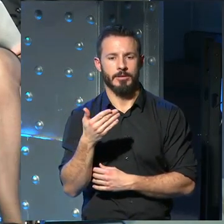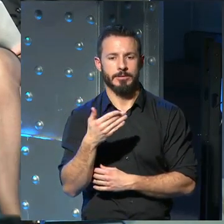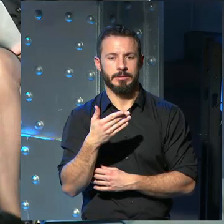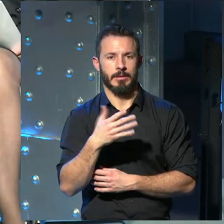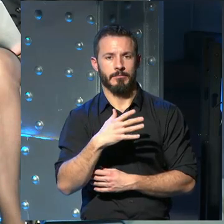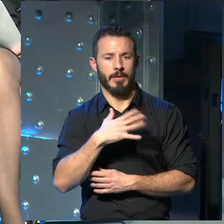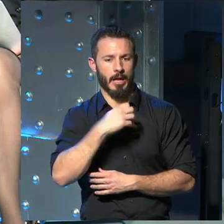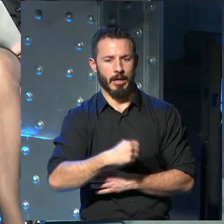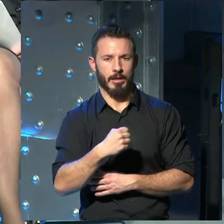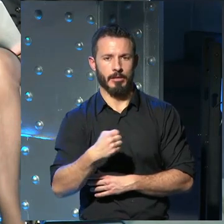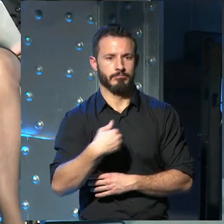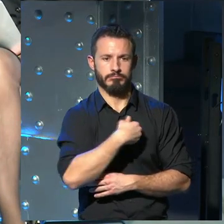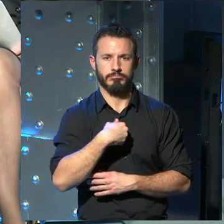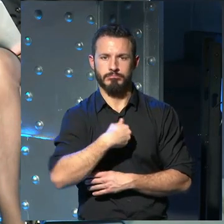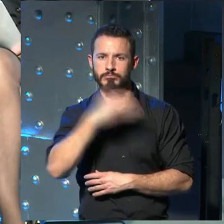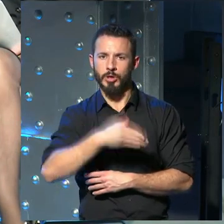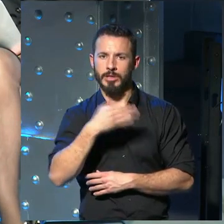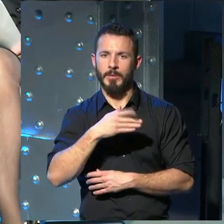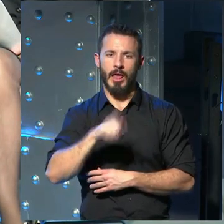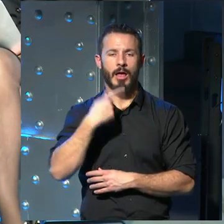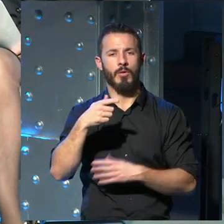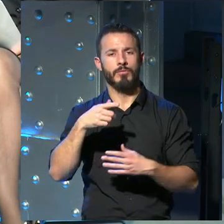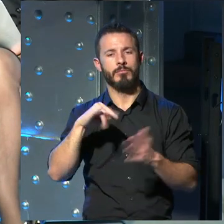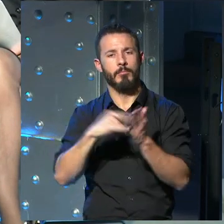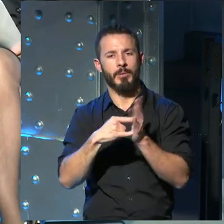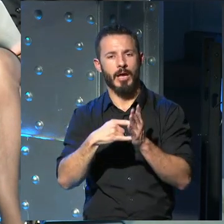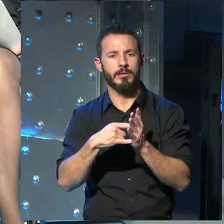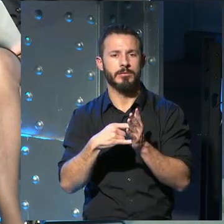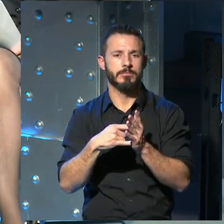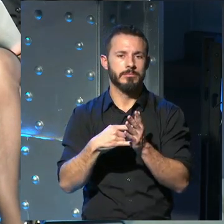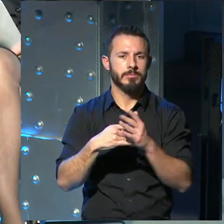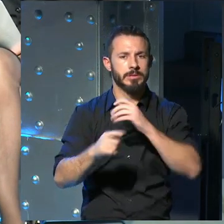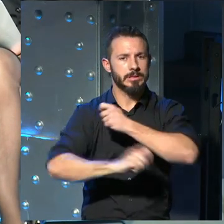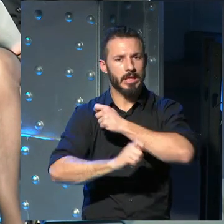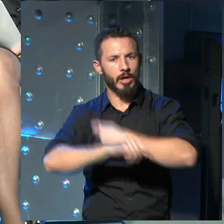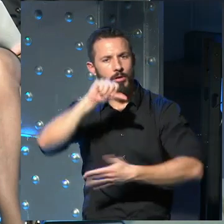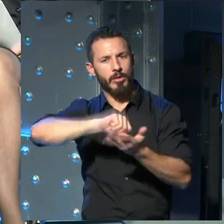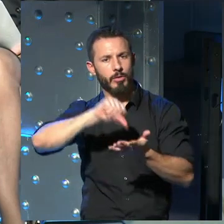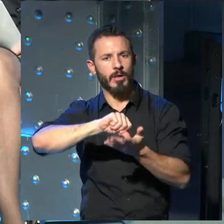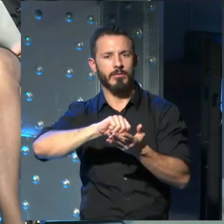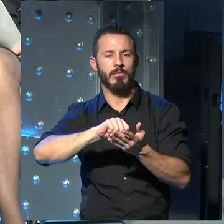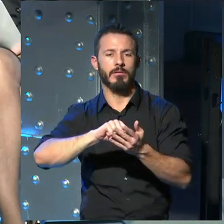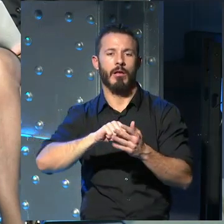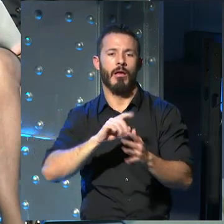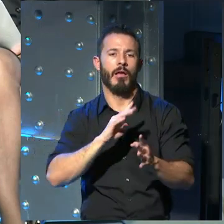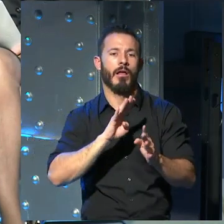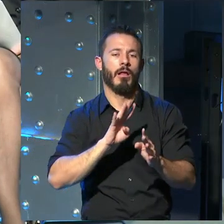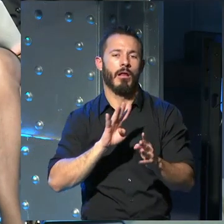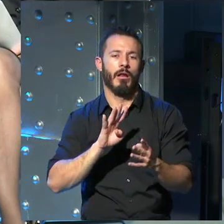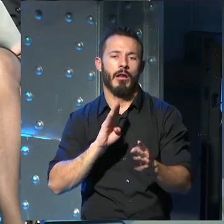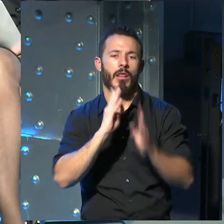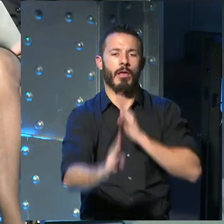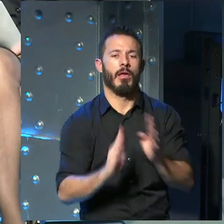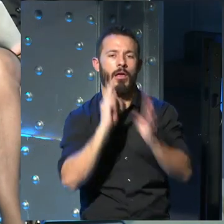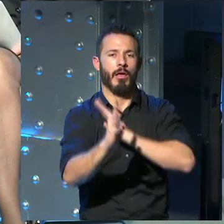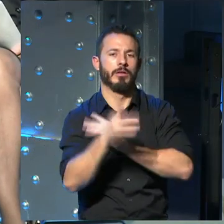para hacer un plan estratégico ciudad que vaya más allá de legislaturas, porque este es un tema más de largo plazo, y